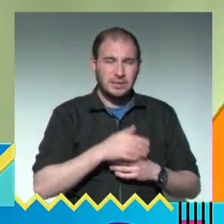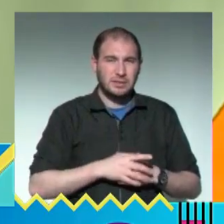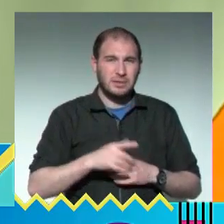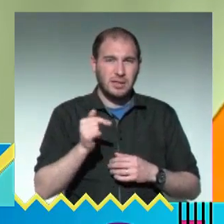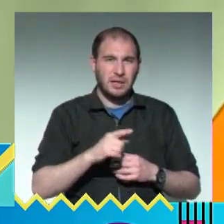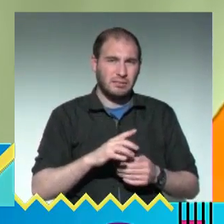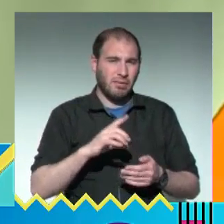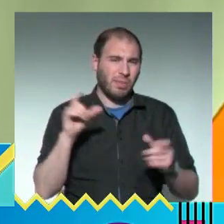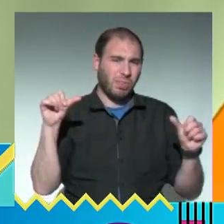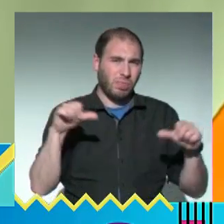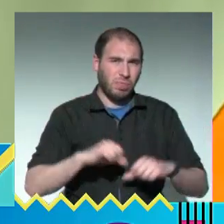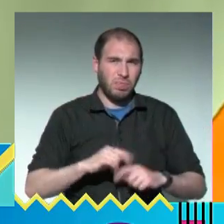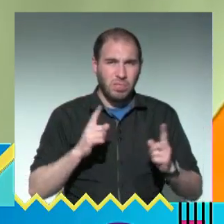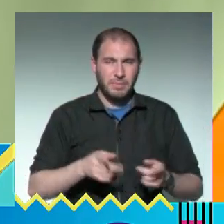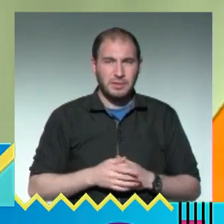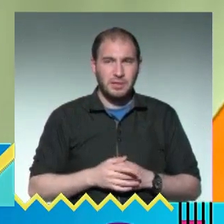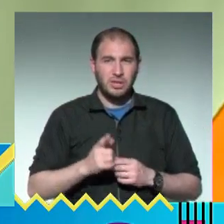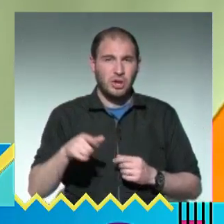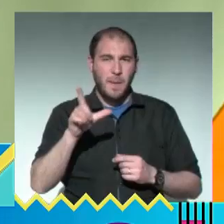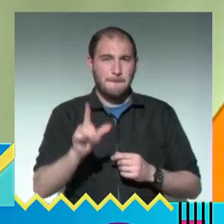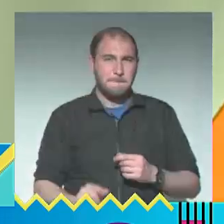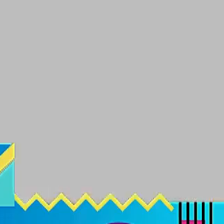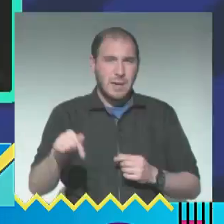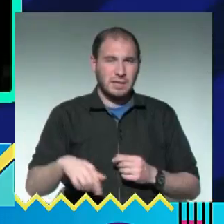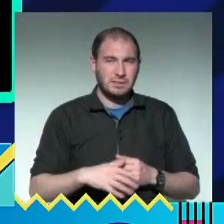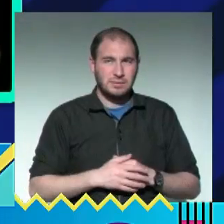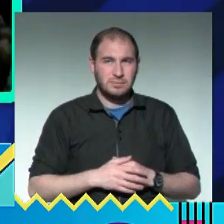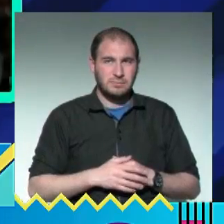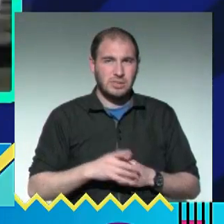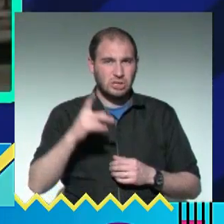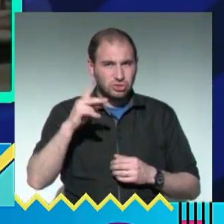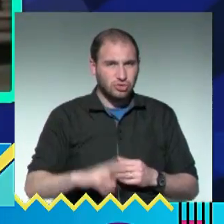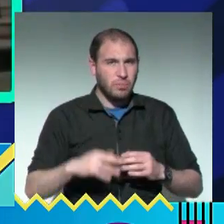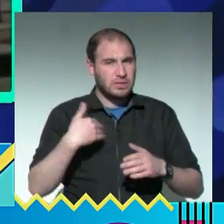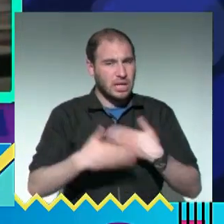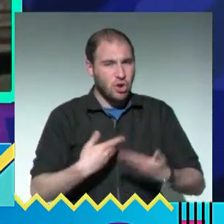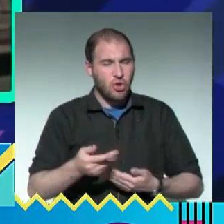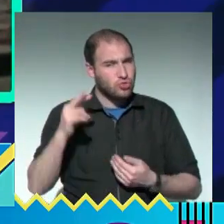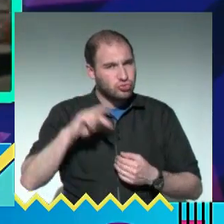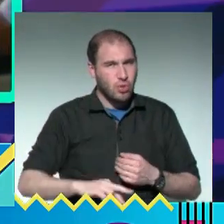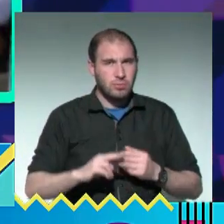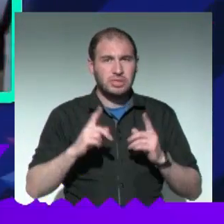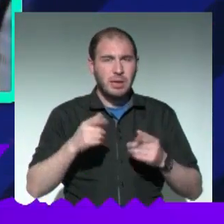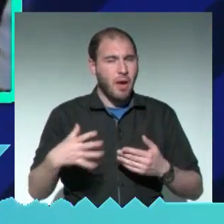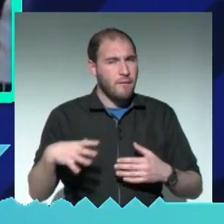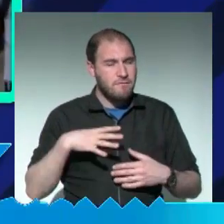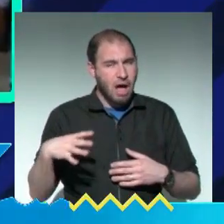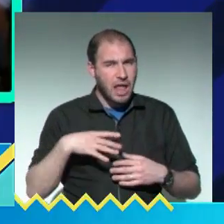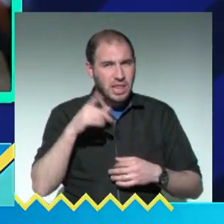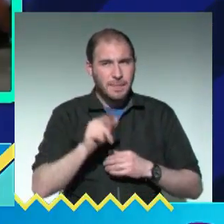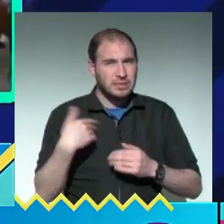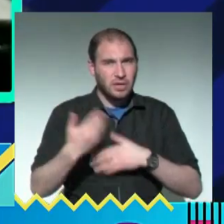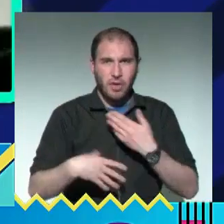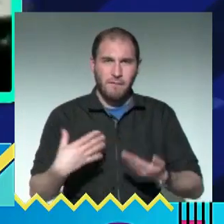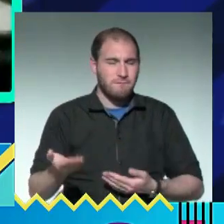nos atrasa totalmente y nos ubica en un país, digamos, subdesarrollado, claramente. Claramente estamos lejos de ser un país